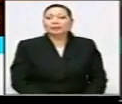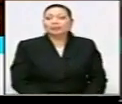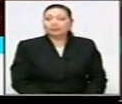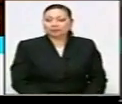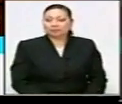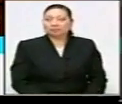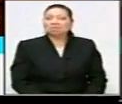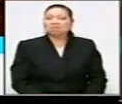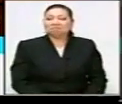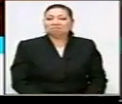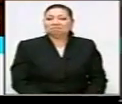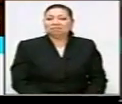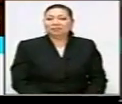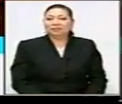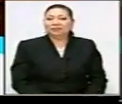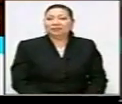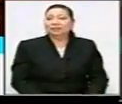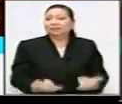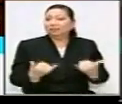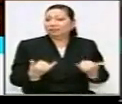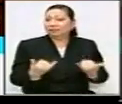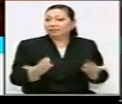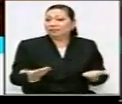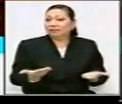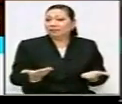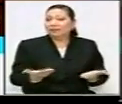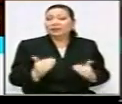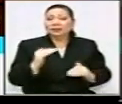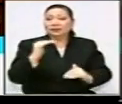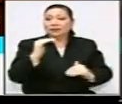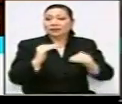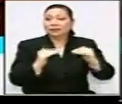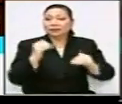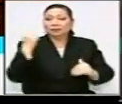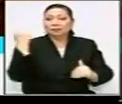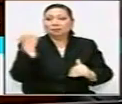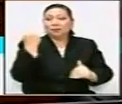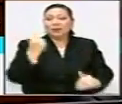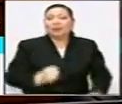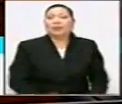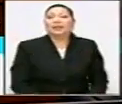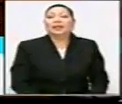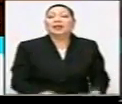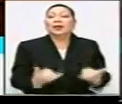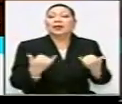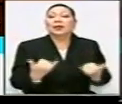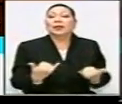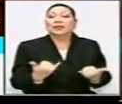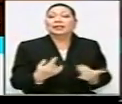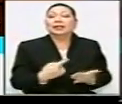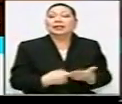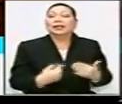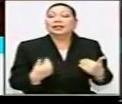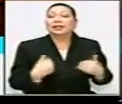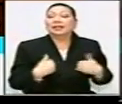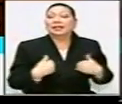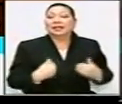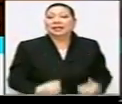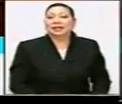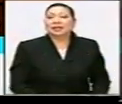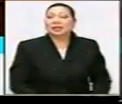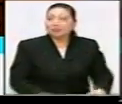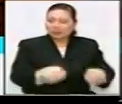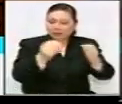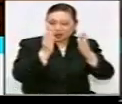firme. Entonces, esto es equilibrio de poderes. Eso es lo que corresponde, eso